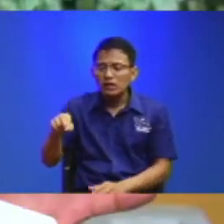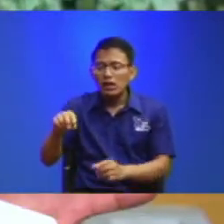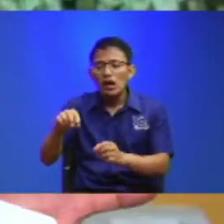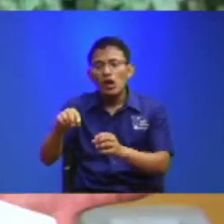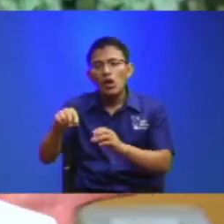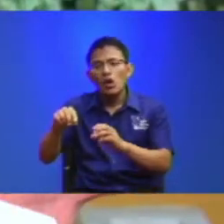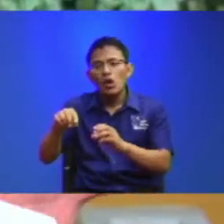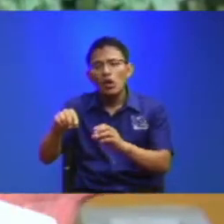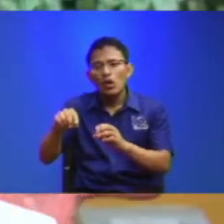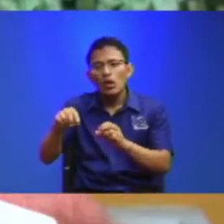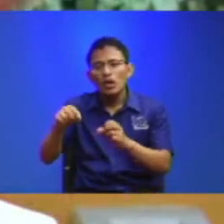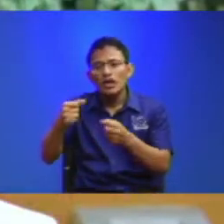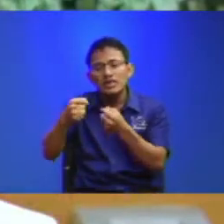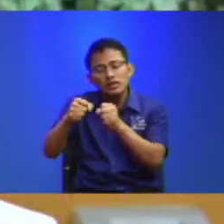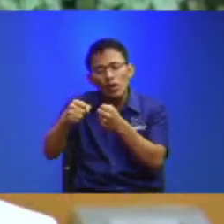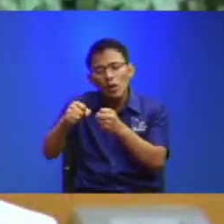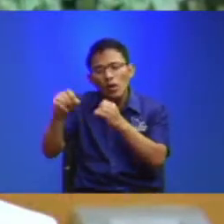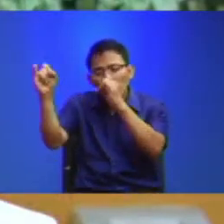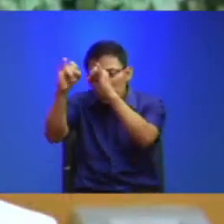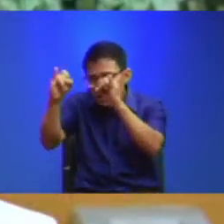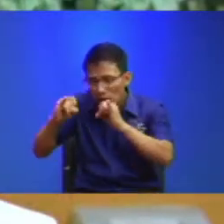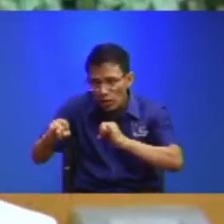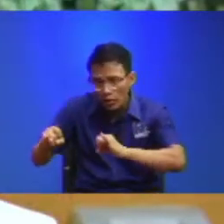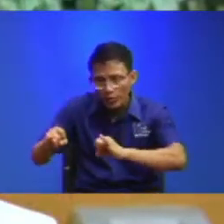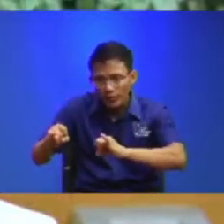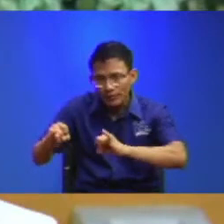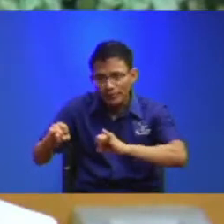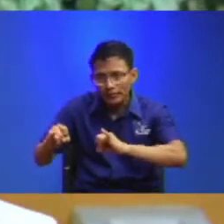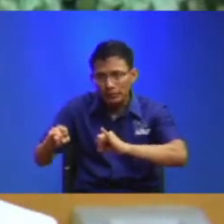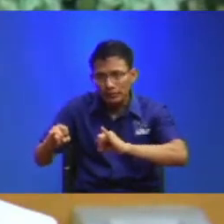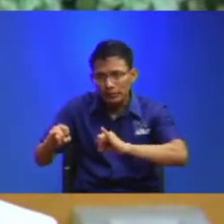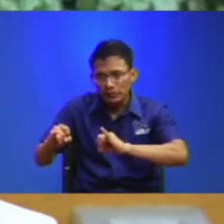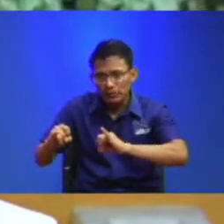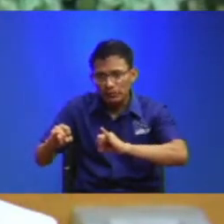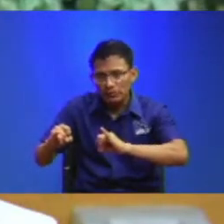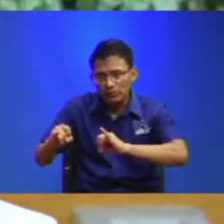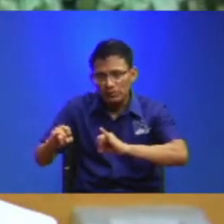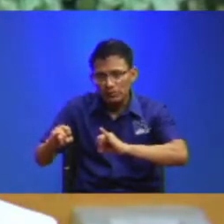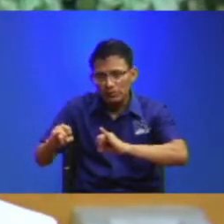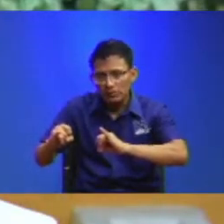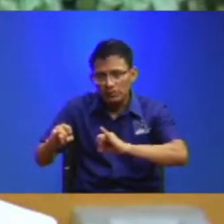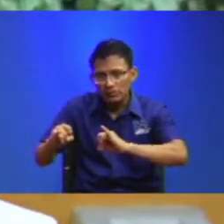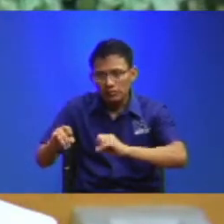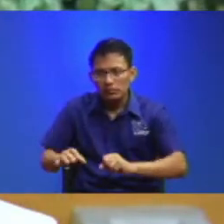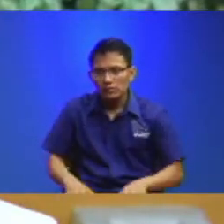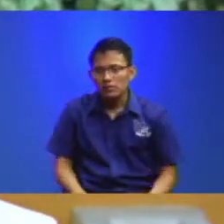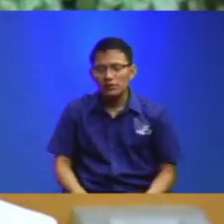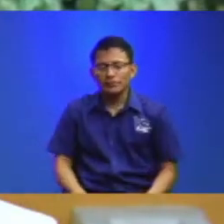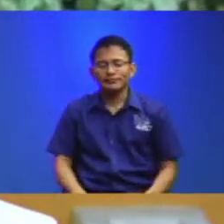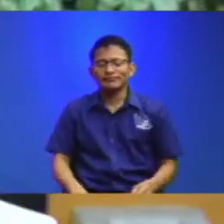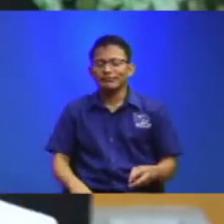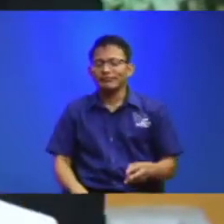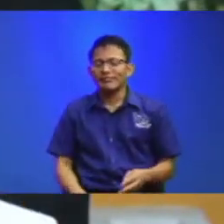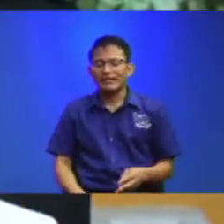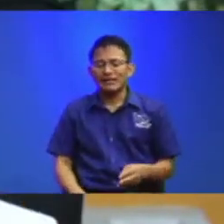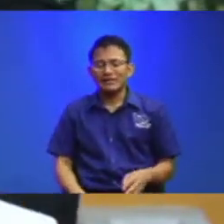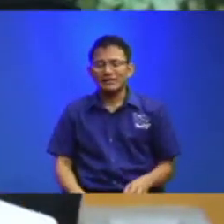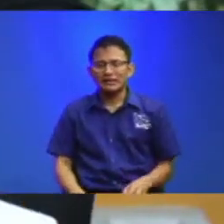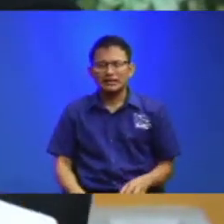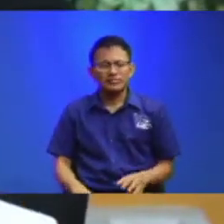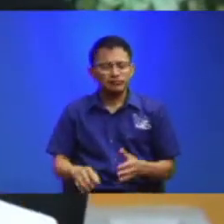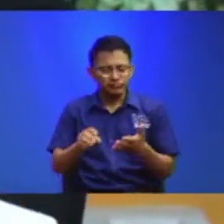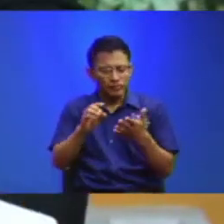ídolo. Esto nos lleva, y bueno, ya le he dado referencias bíblicas, le voy a dar una tercera. Hay un hombre que se